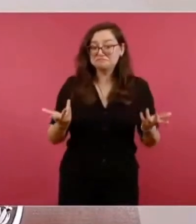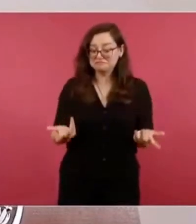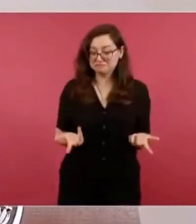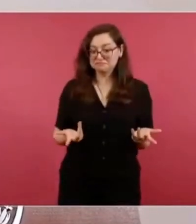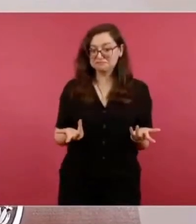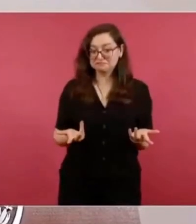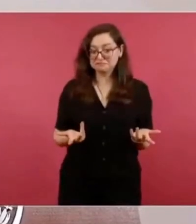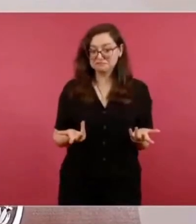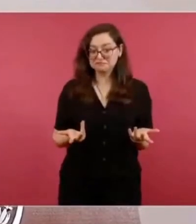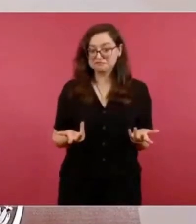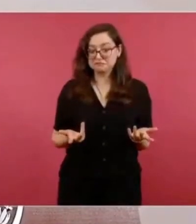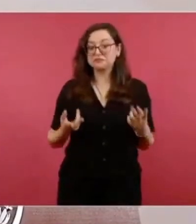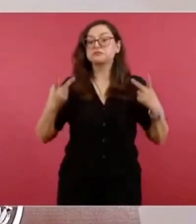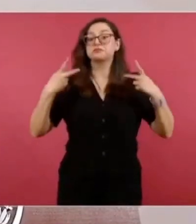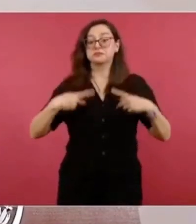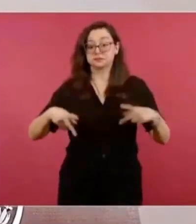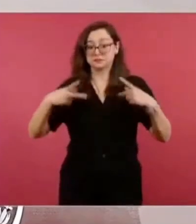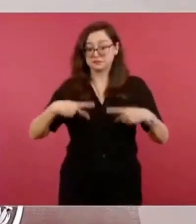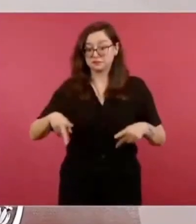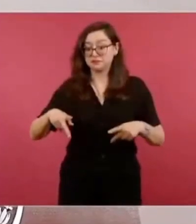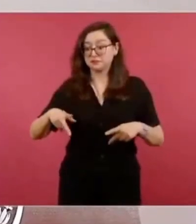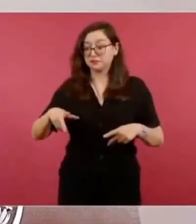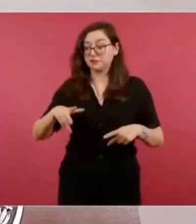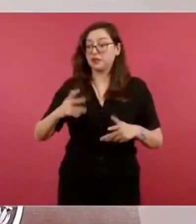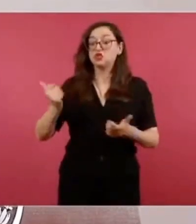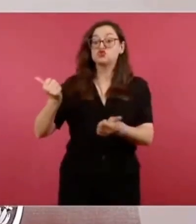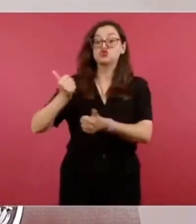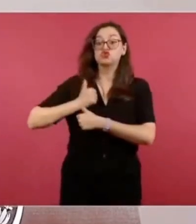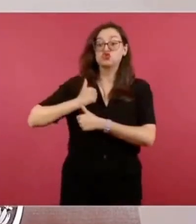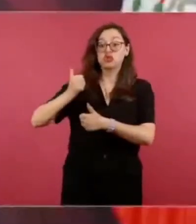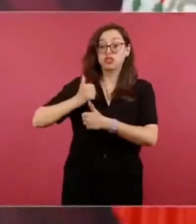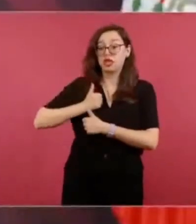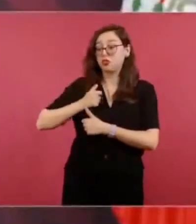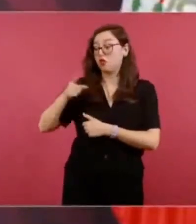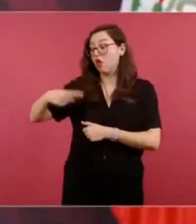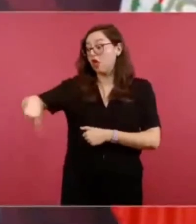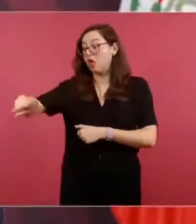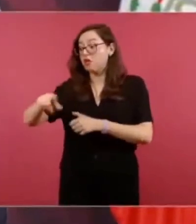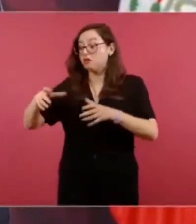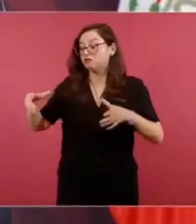surgido del pueblo, no es un ejército de élite.